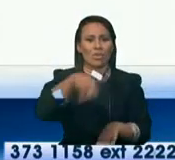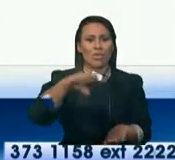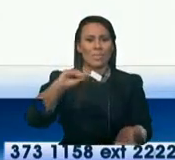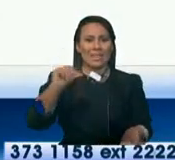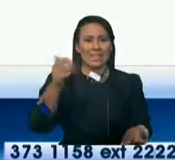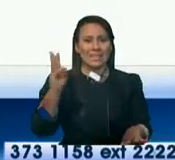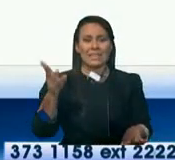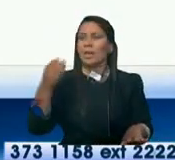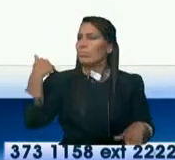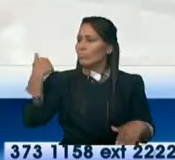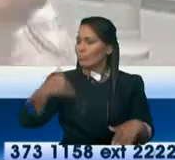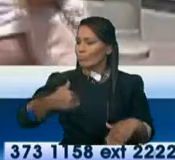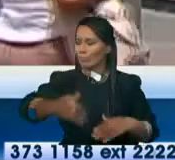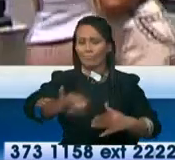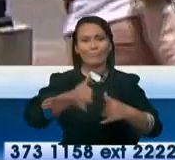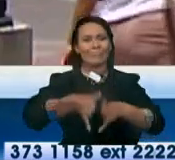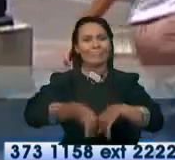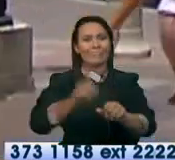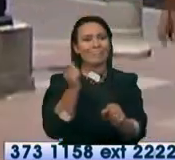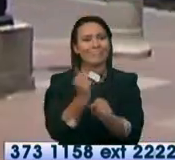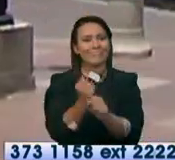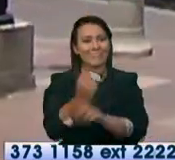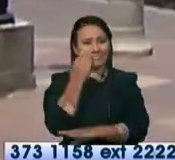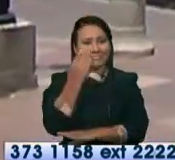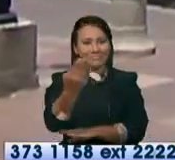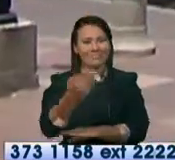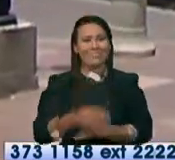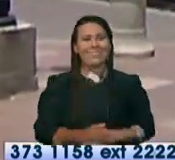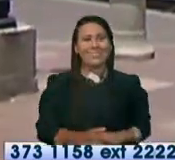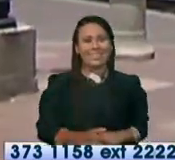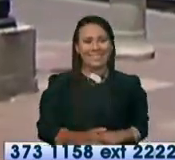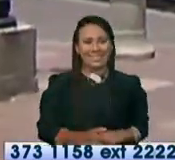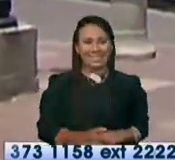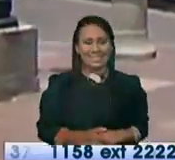tenga alcantarillado sanitario. Informó Enrique Muñoz.